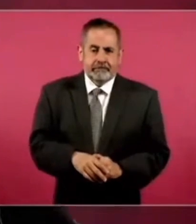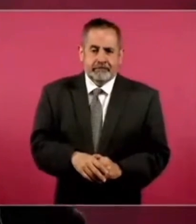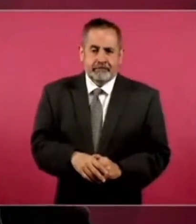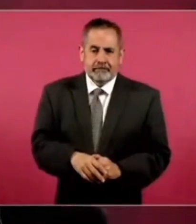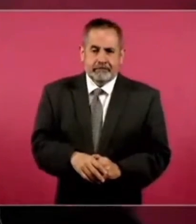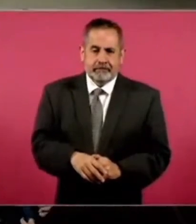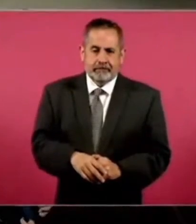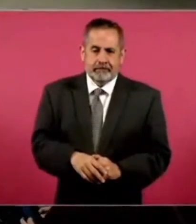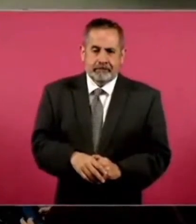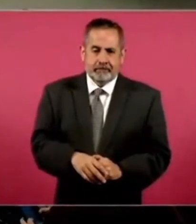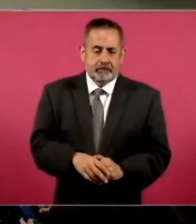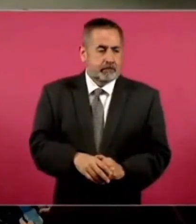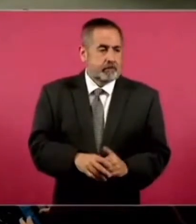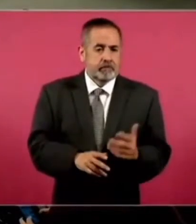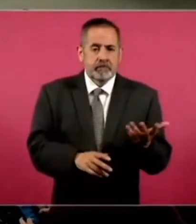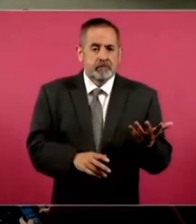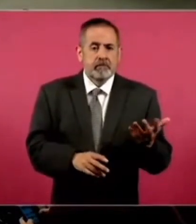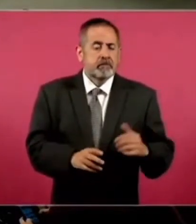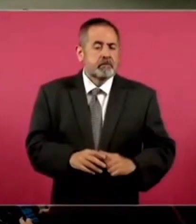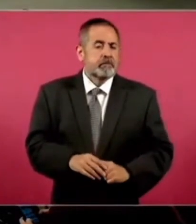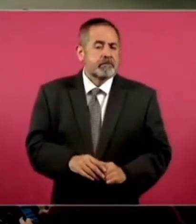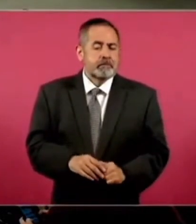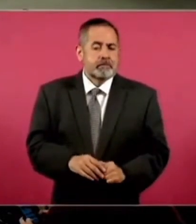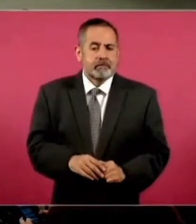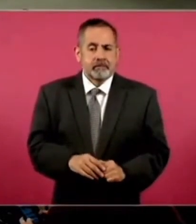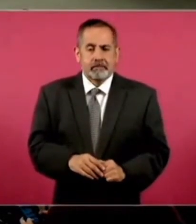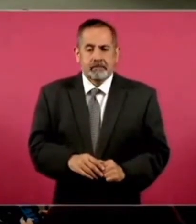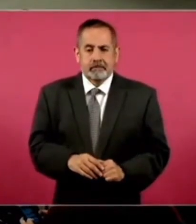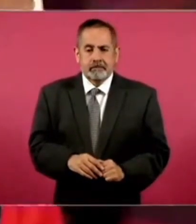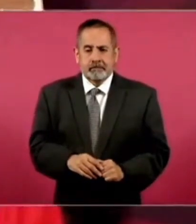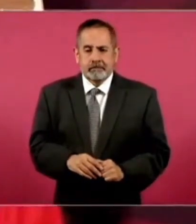no hay quien quiera